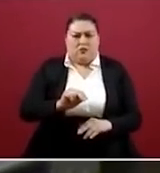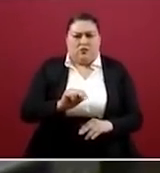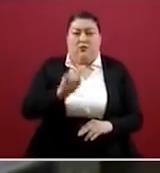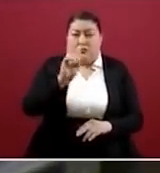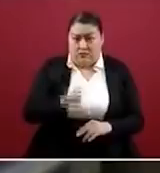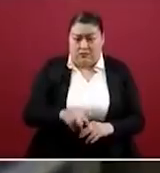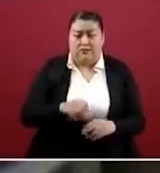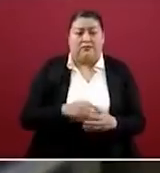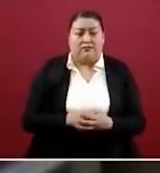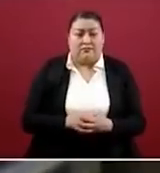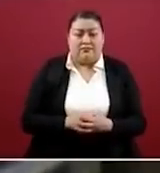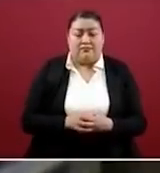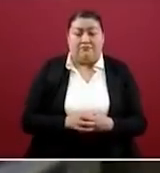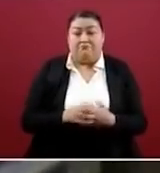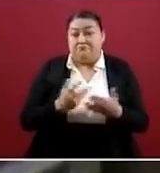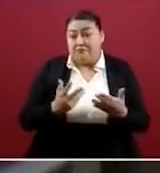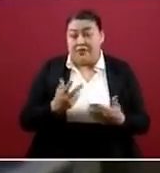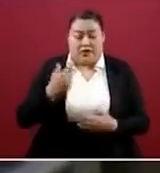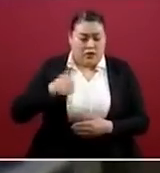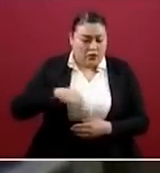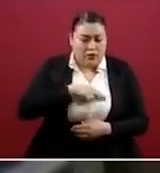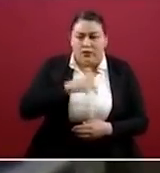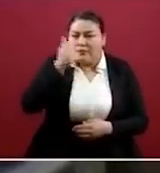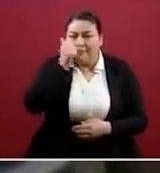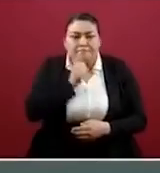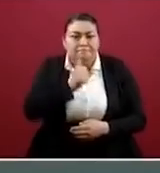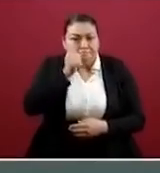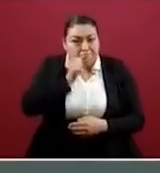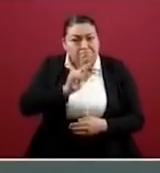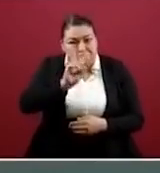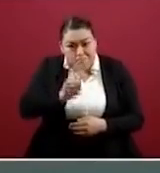y que vamos a estar siempre